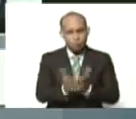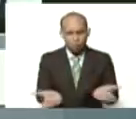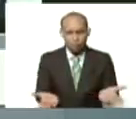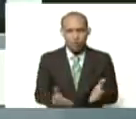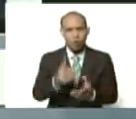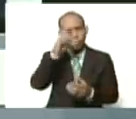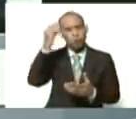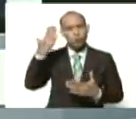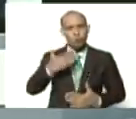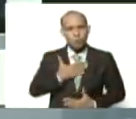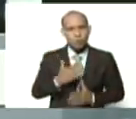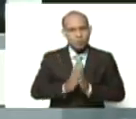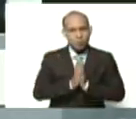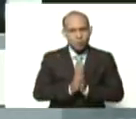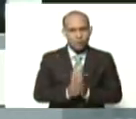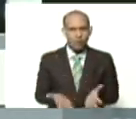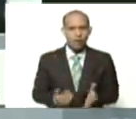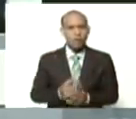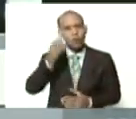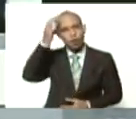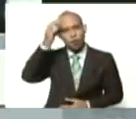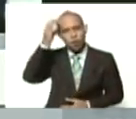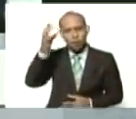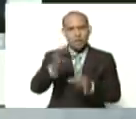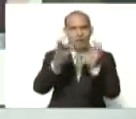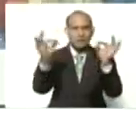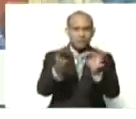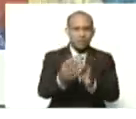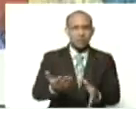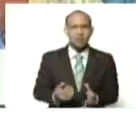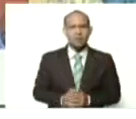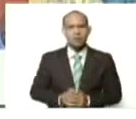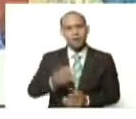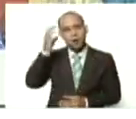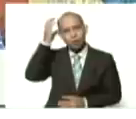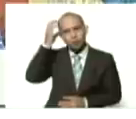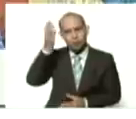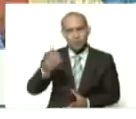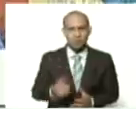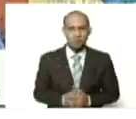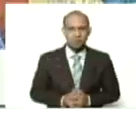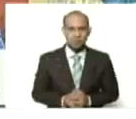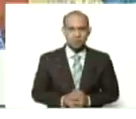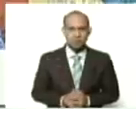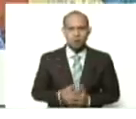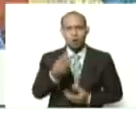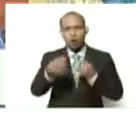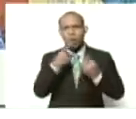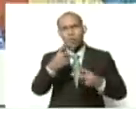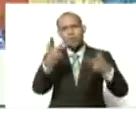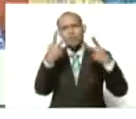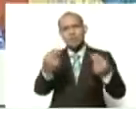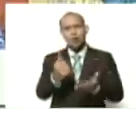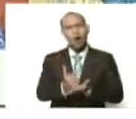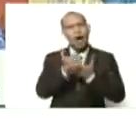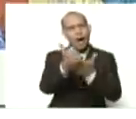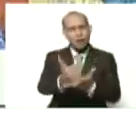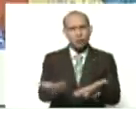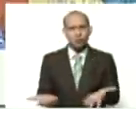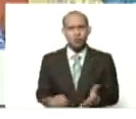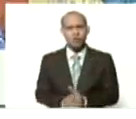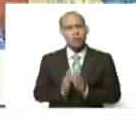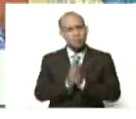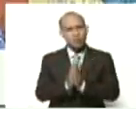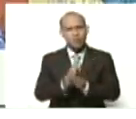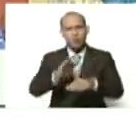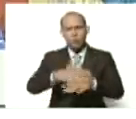mío, por favor, conciencia, familia, conciencia. ¿Cómo se van a negar a que los ayudemos? ¿Cómo se